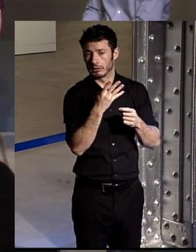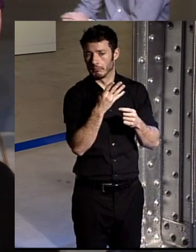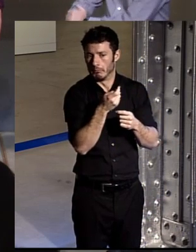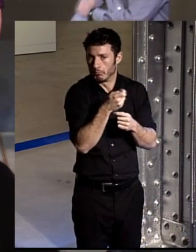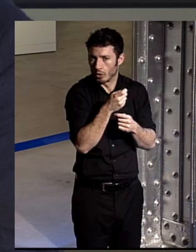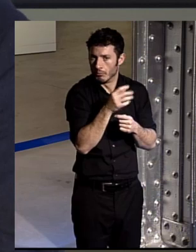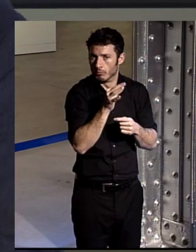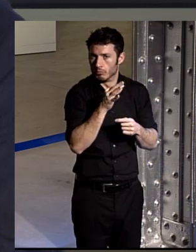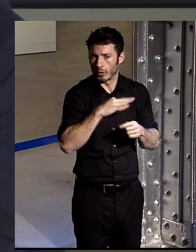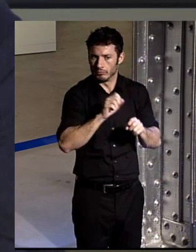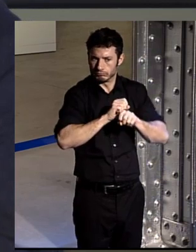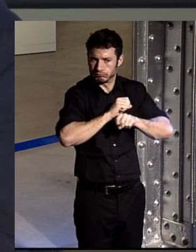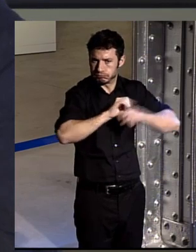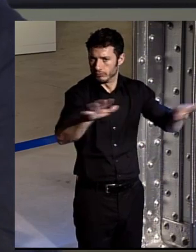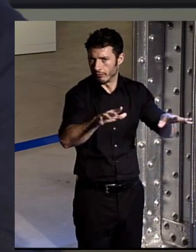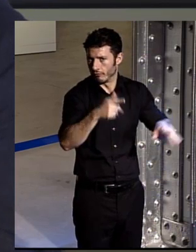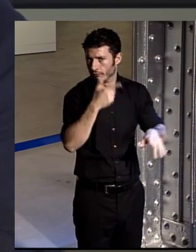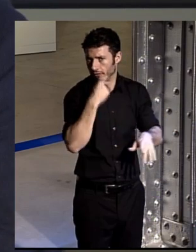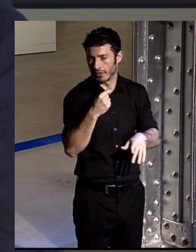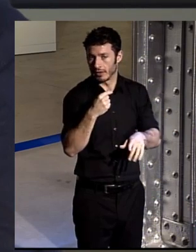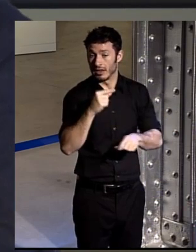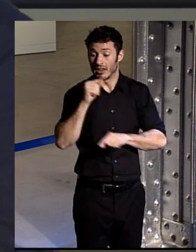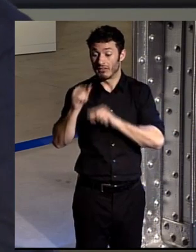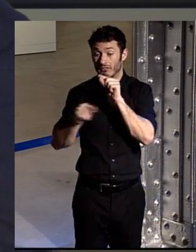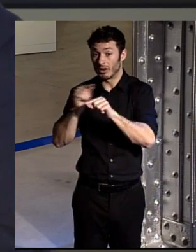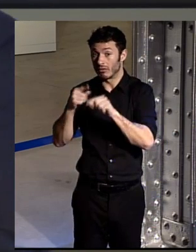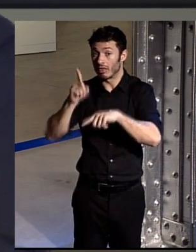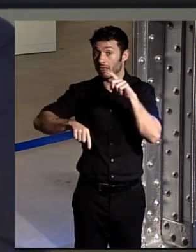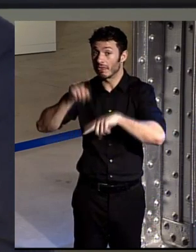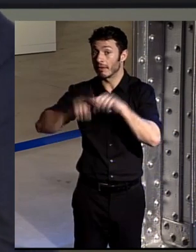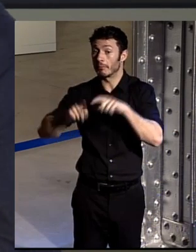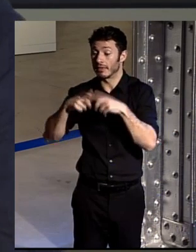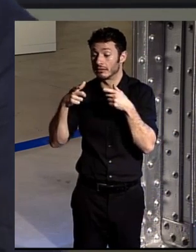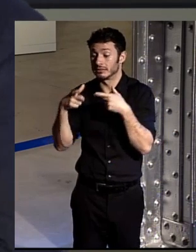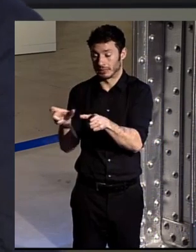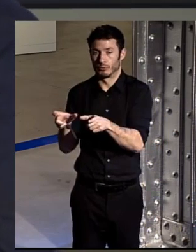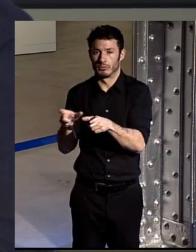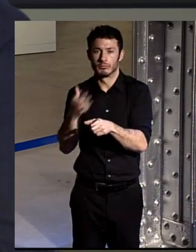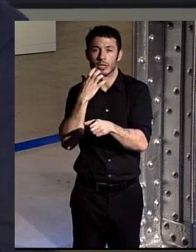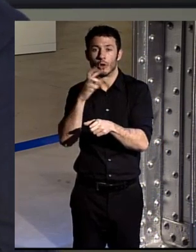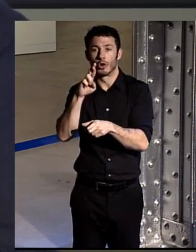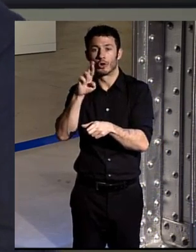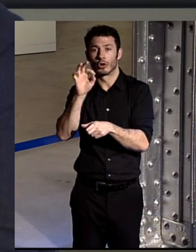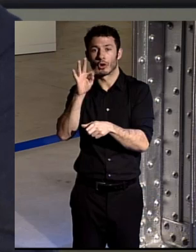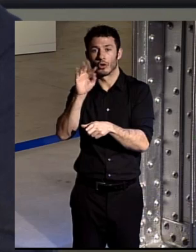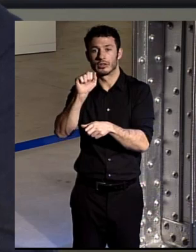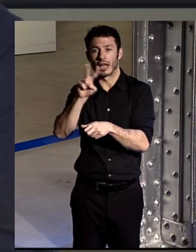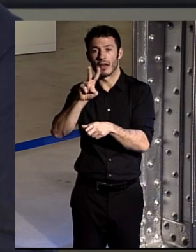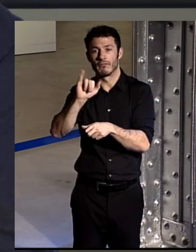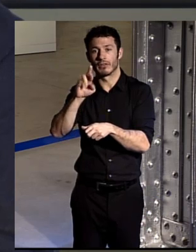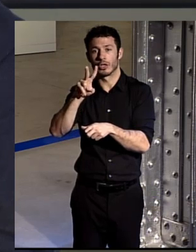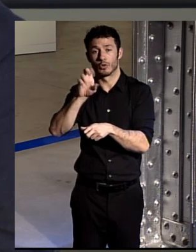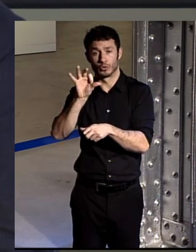una enfermedad, ¿no? Y de los virus, lo que te digo, depende del tipo de virus. Por ejemplo, los rotavirus, que son virus que